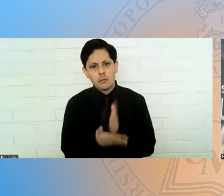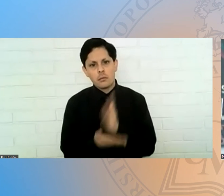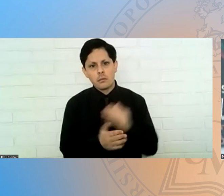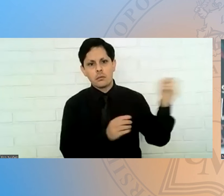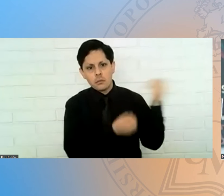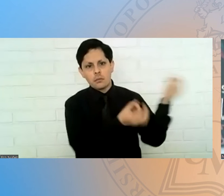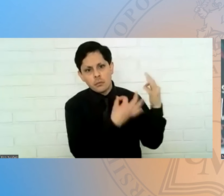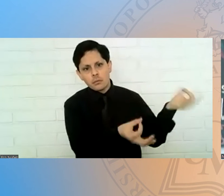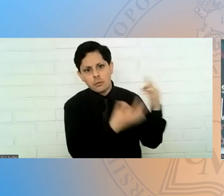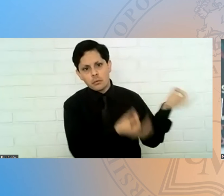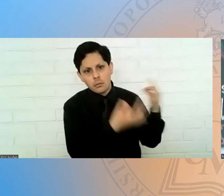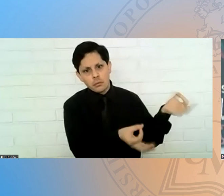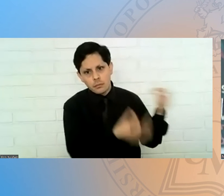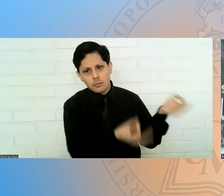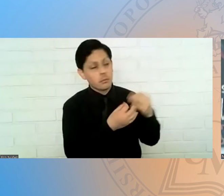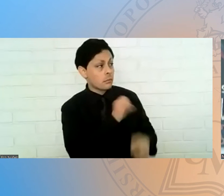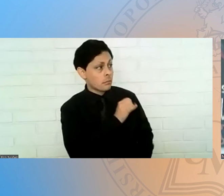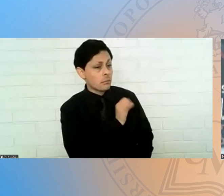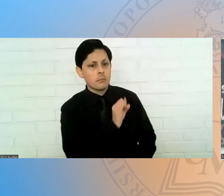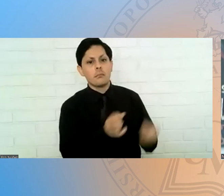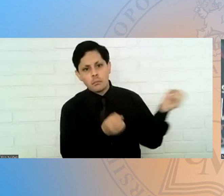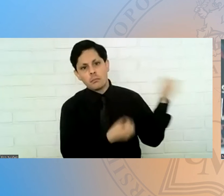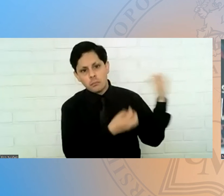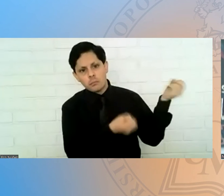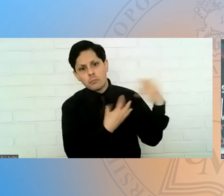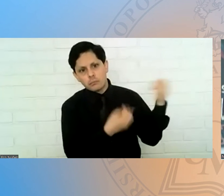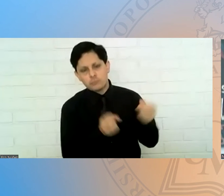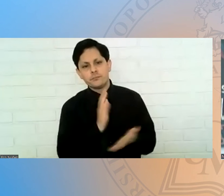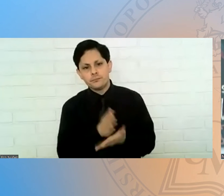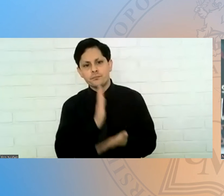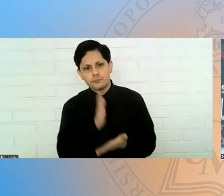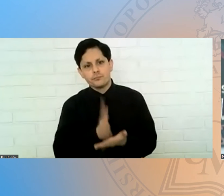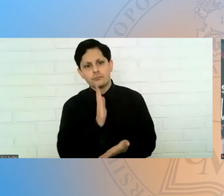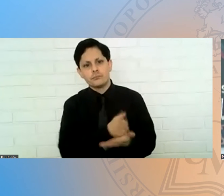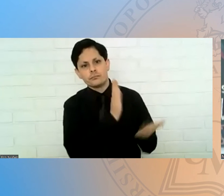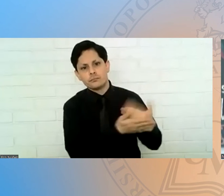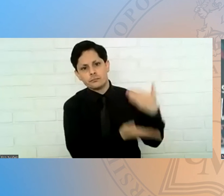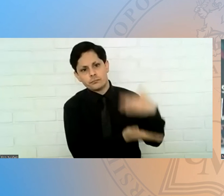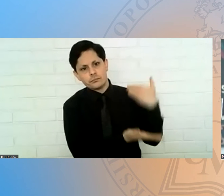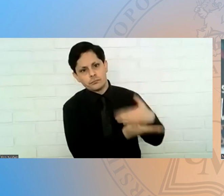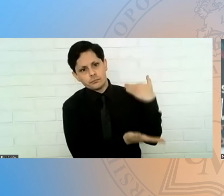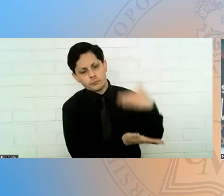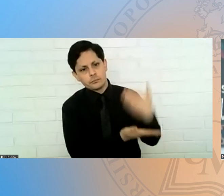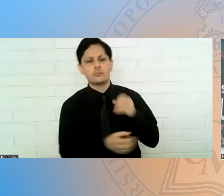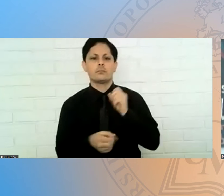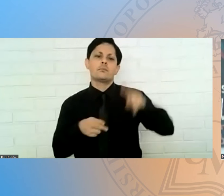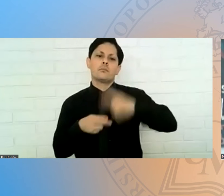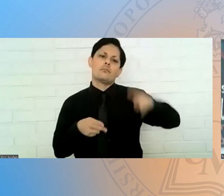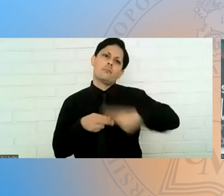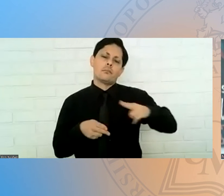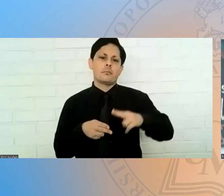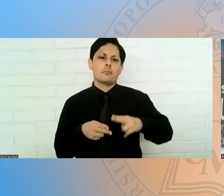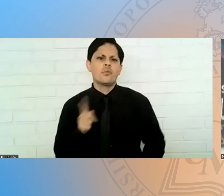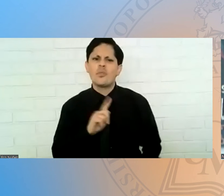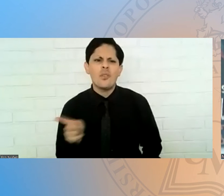no están en sus contextos y decidan los cómo. ¿Cómo yo voy a hacer, mi comunidad va a hacer,